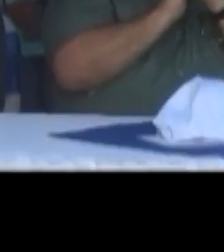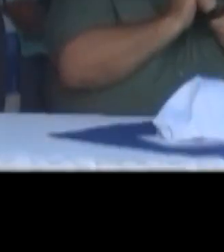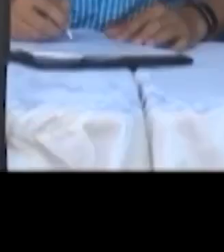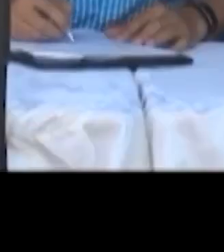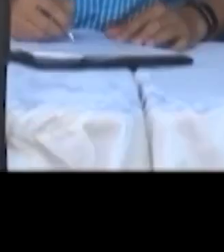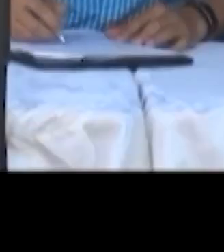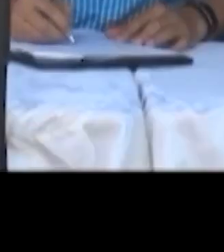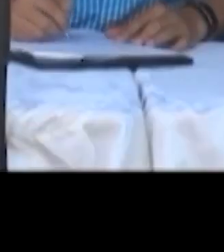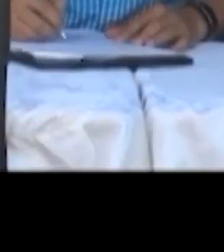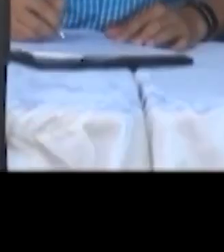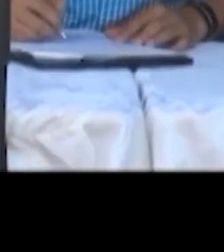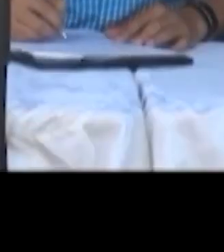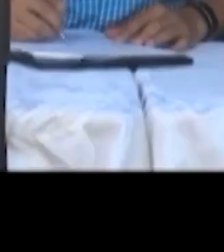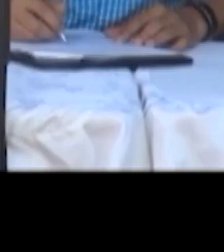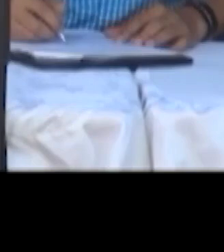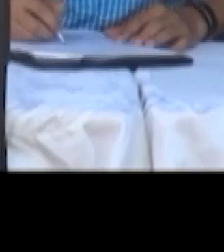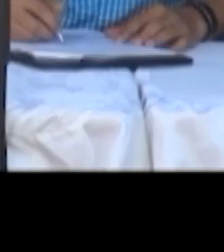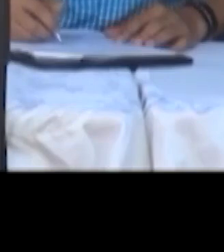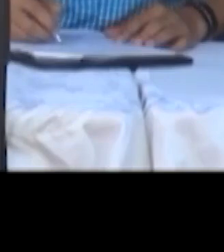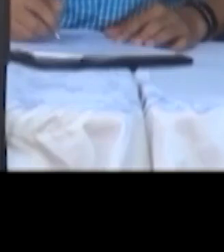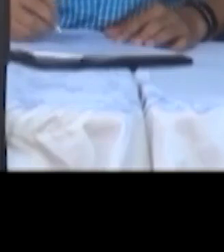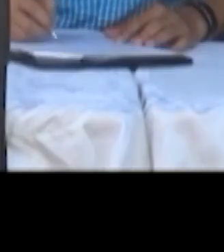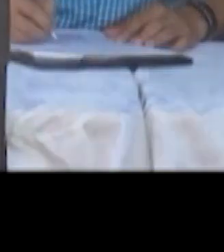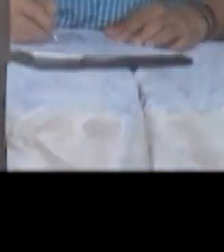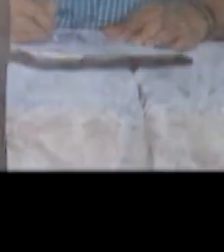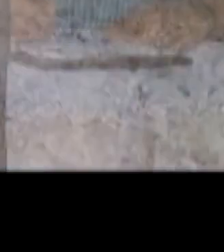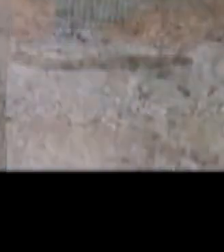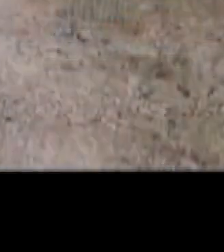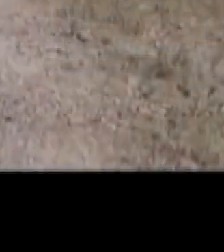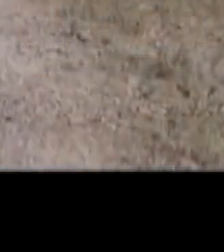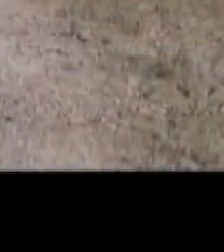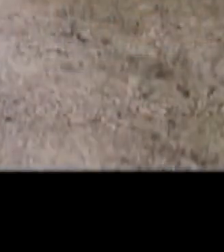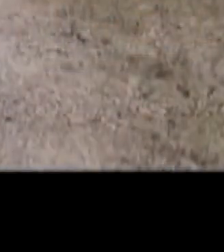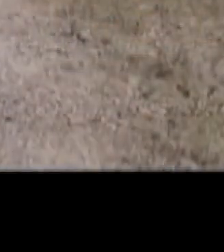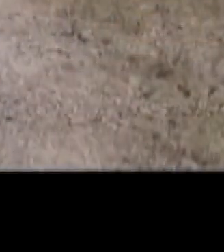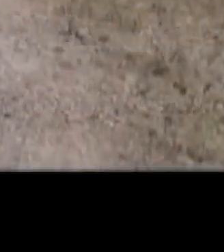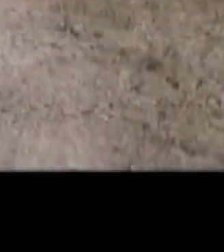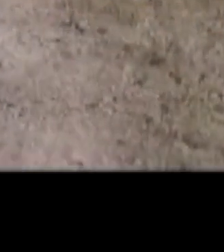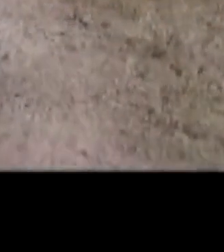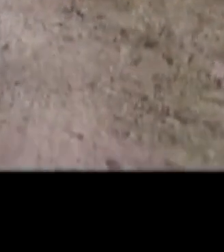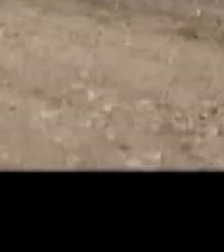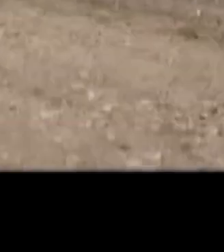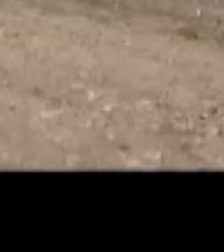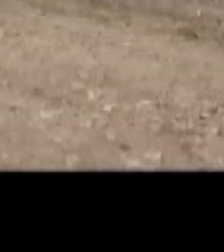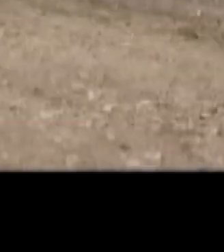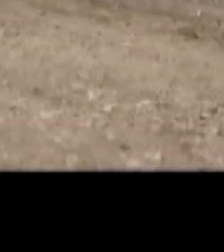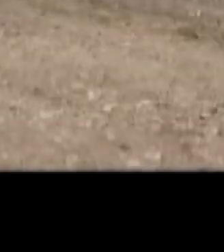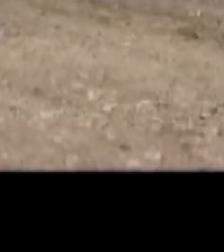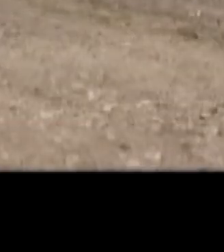Estelí, pasando por San Juan de Limay. Okay. Un proyecto